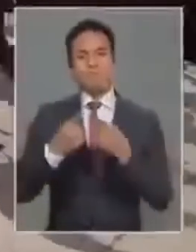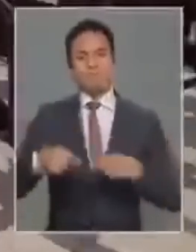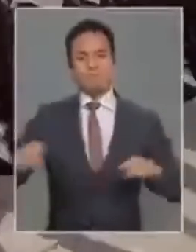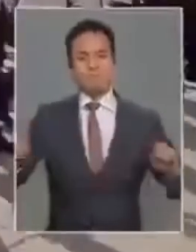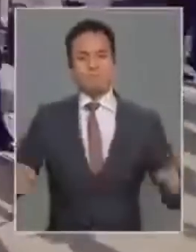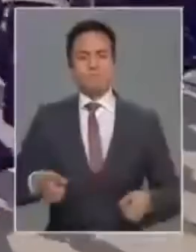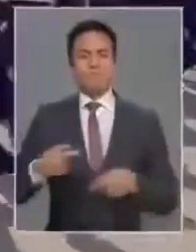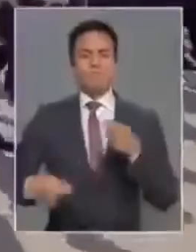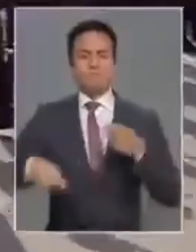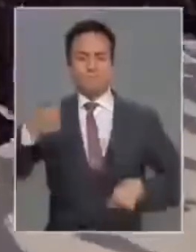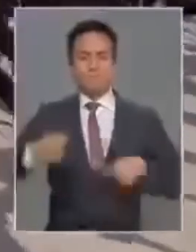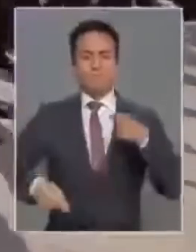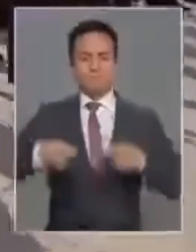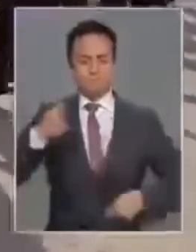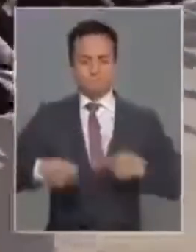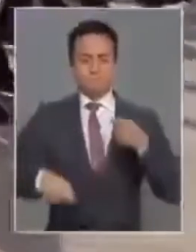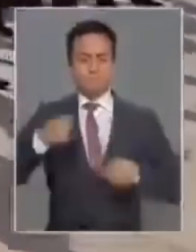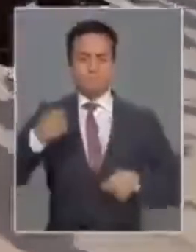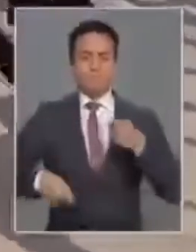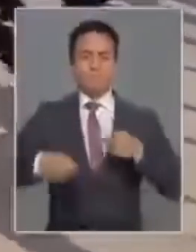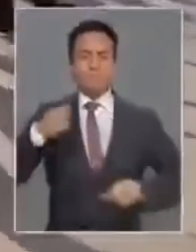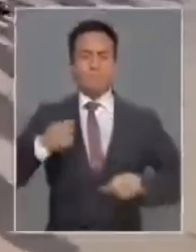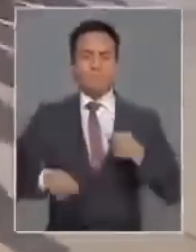Sí. Sí, están parados, no vienen avanzando.